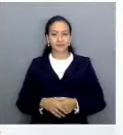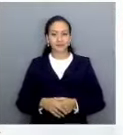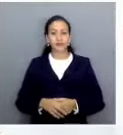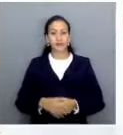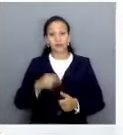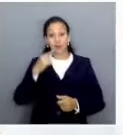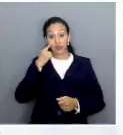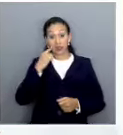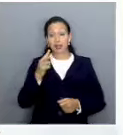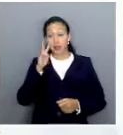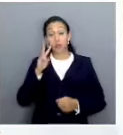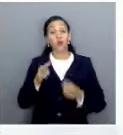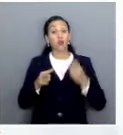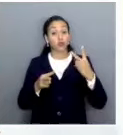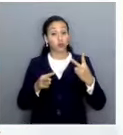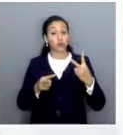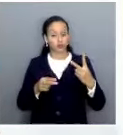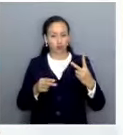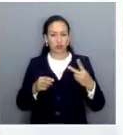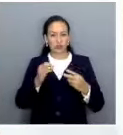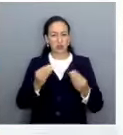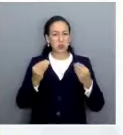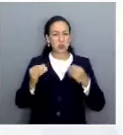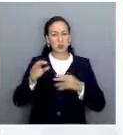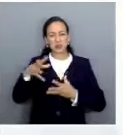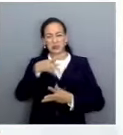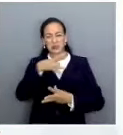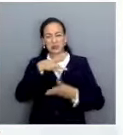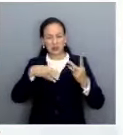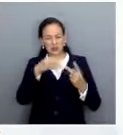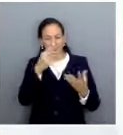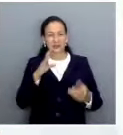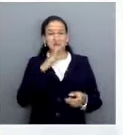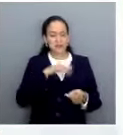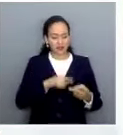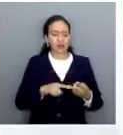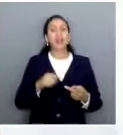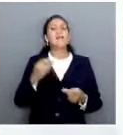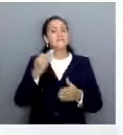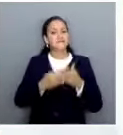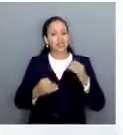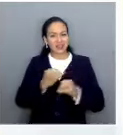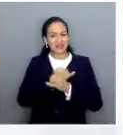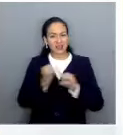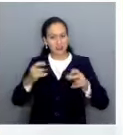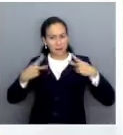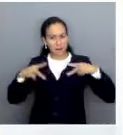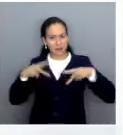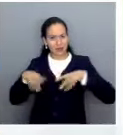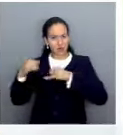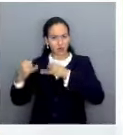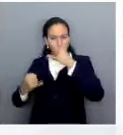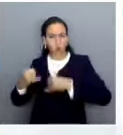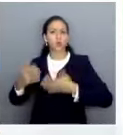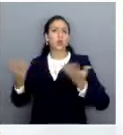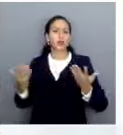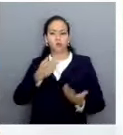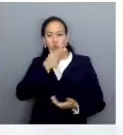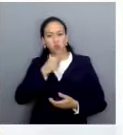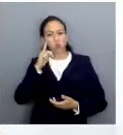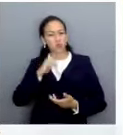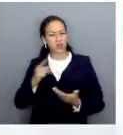virulencia. El primero fue la interferencia de otros poderes en la independencia de las personas juzgadoras, de las y los jueces. Y también salió